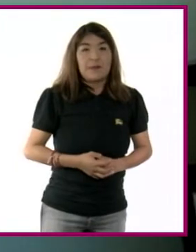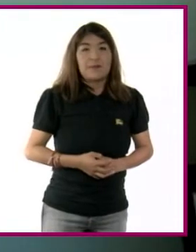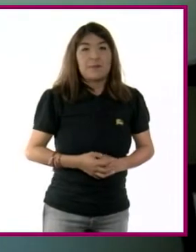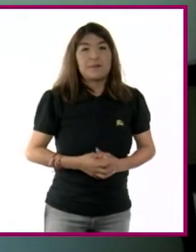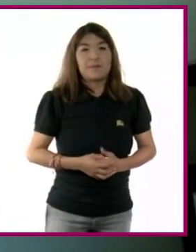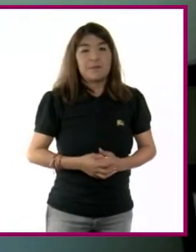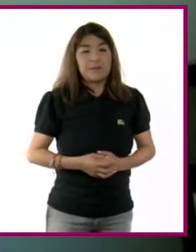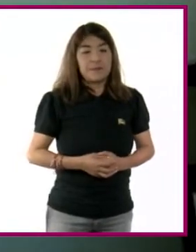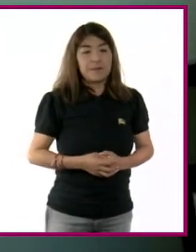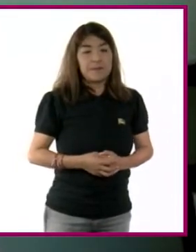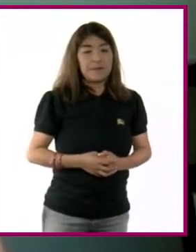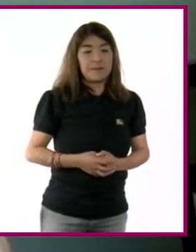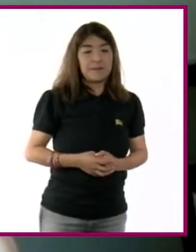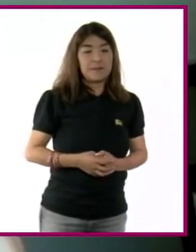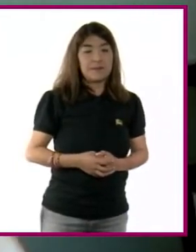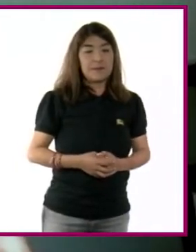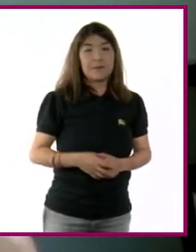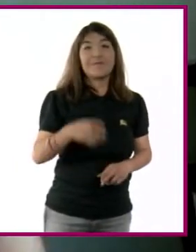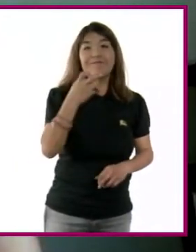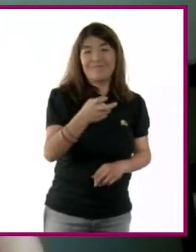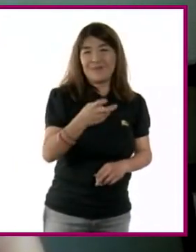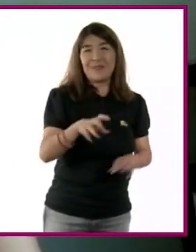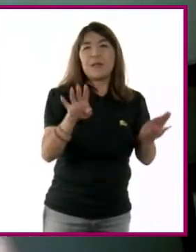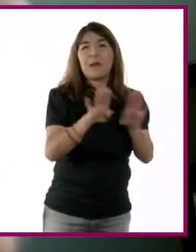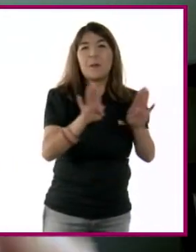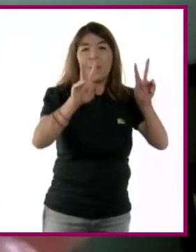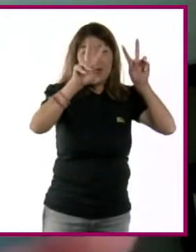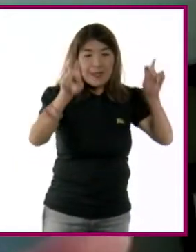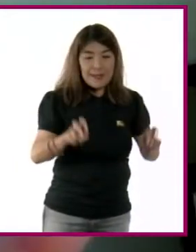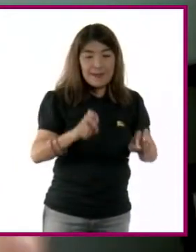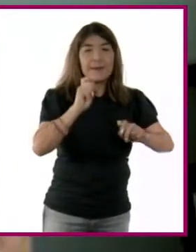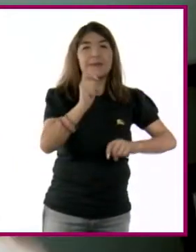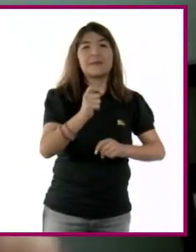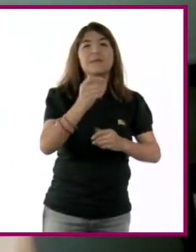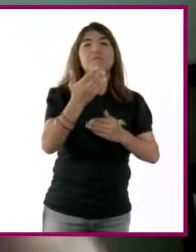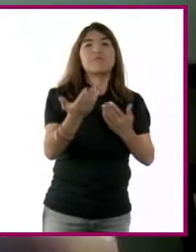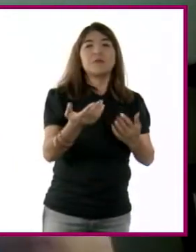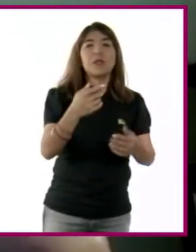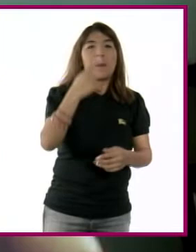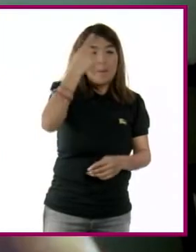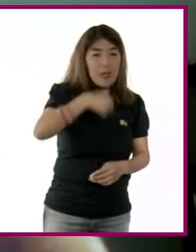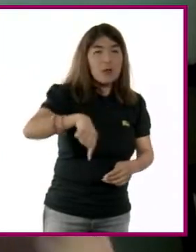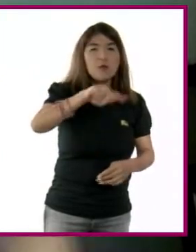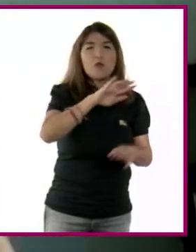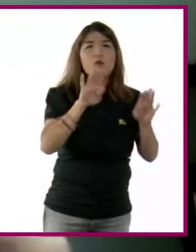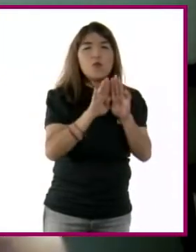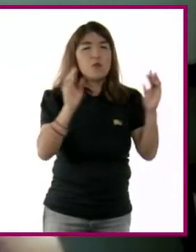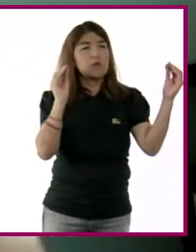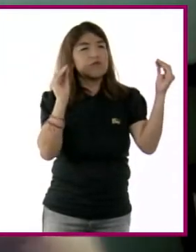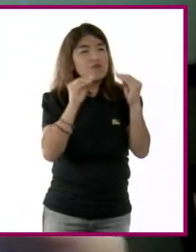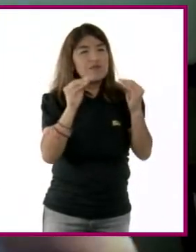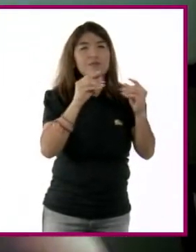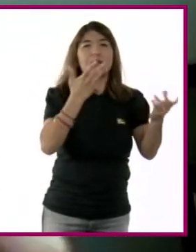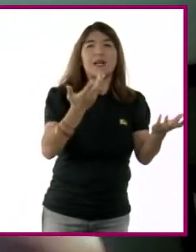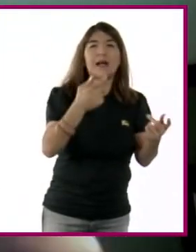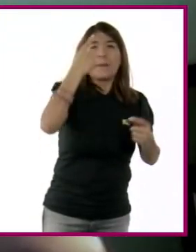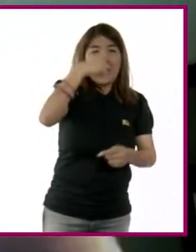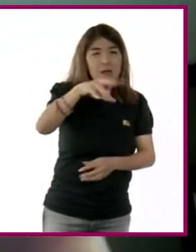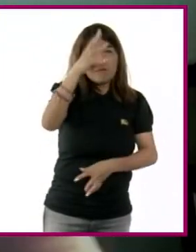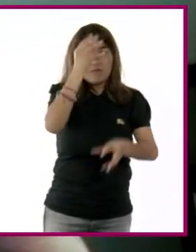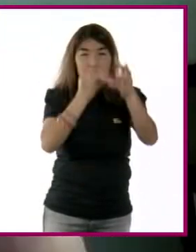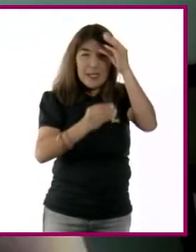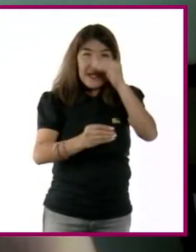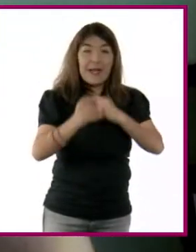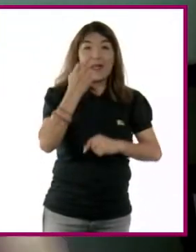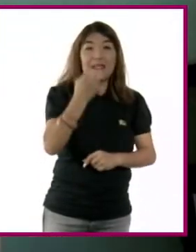un hecho que a través de este tema de la construcción del discurso para disminuir del discurso de lo más